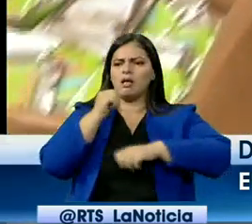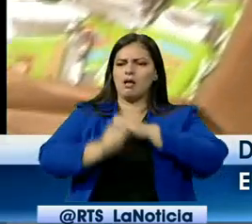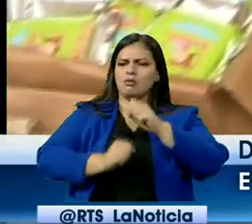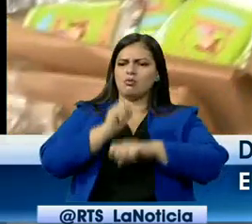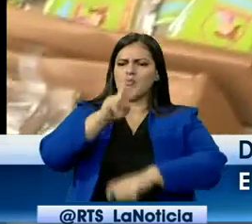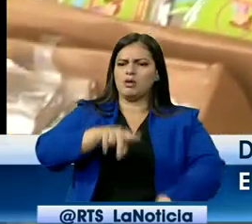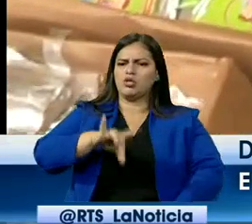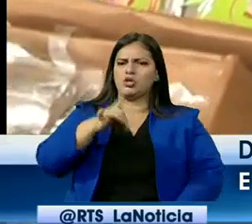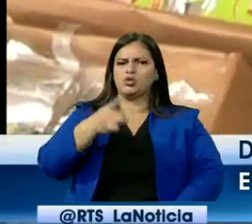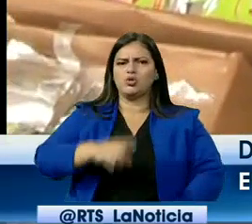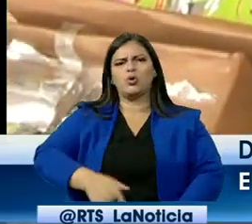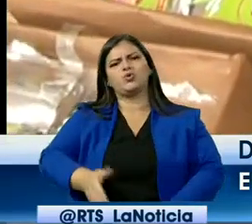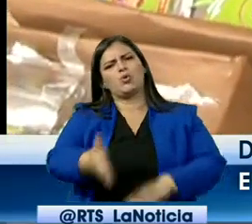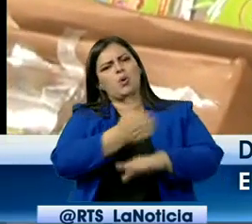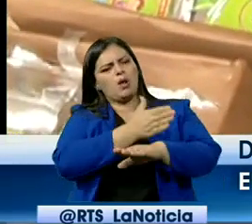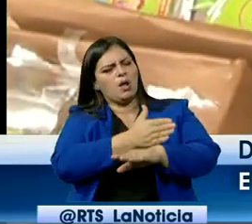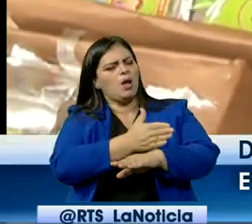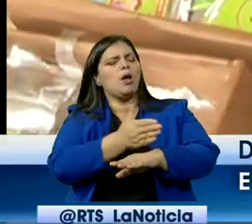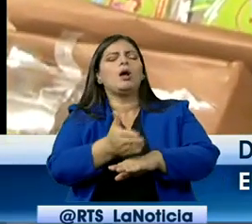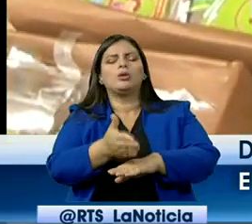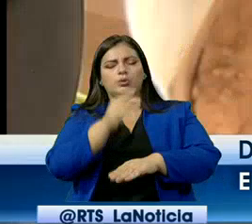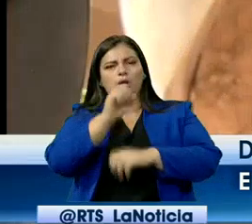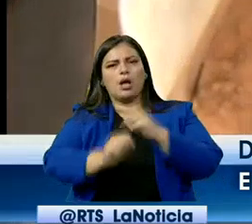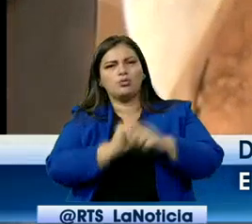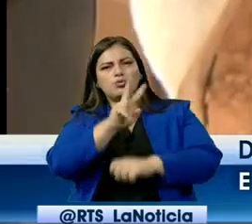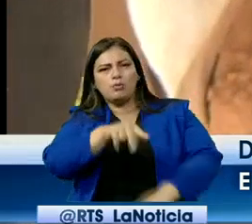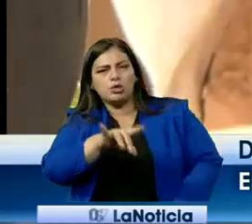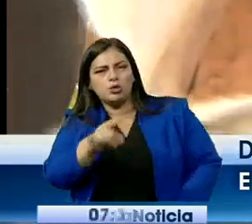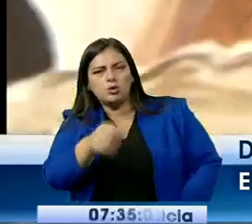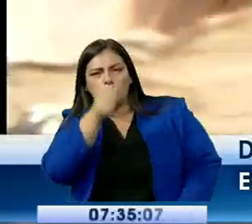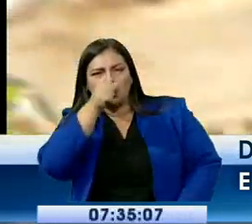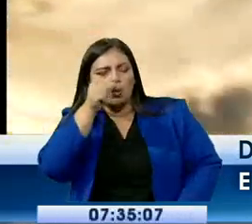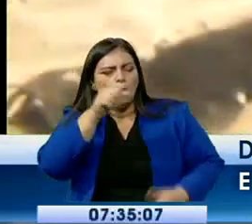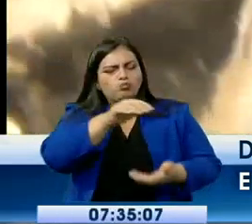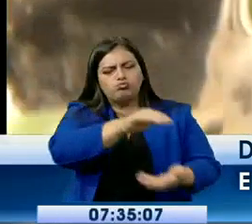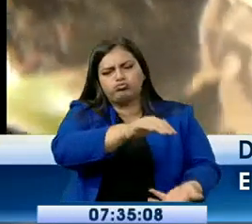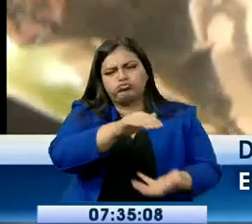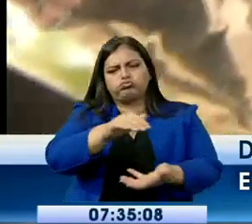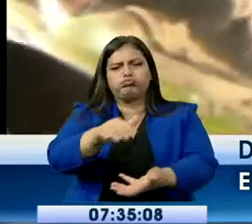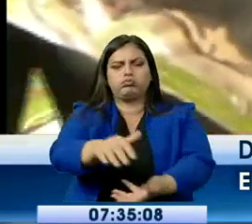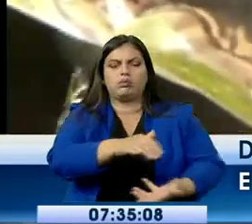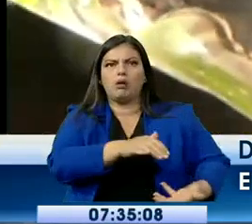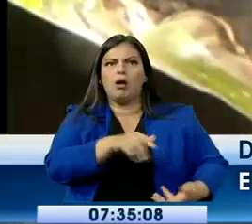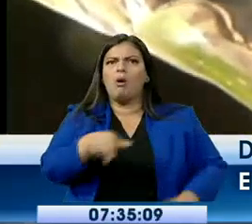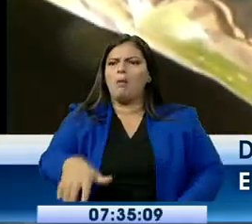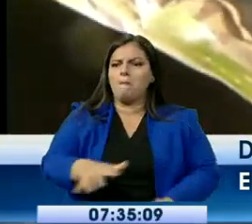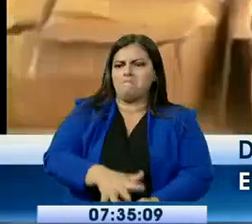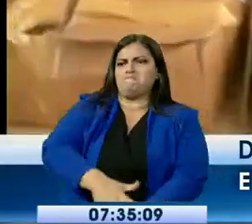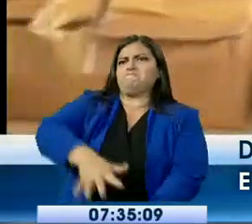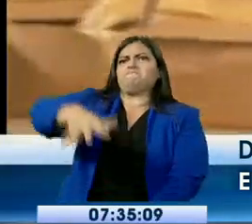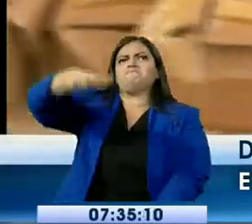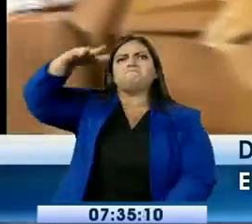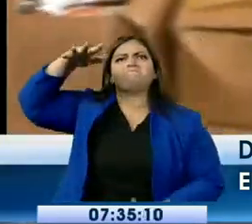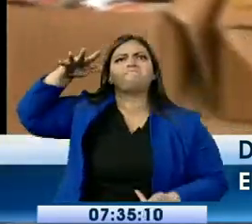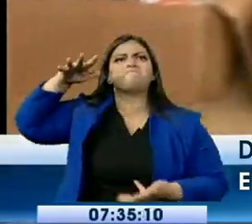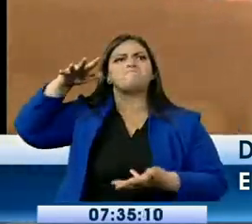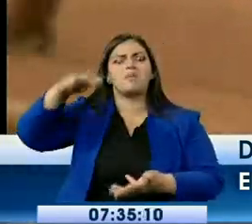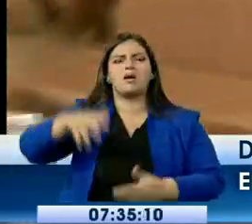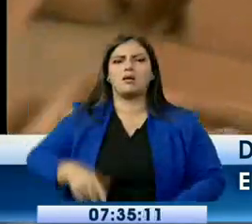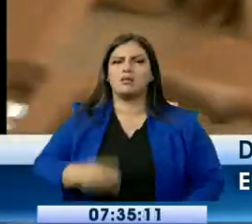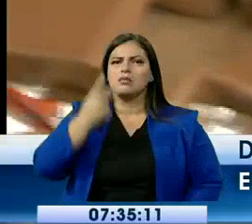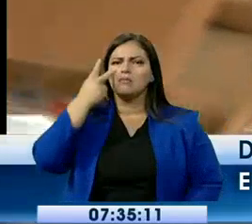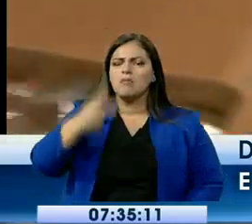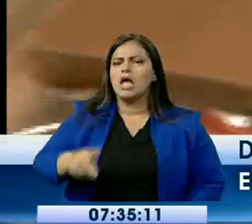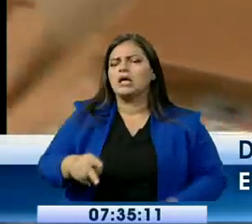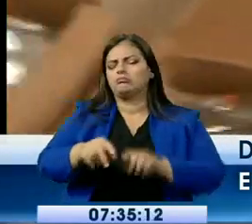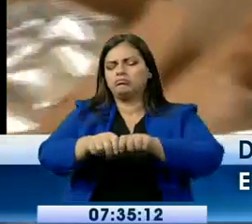se pretendía camuflar clorhidrato de cocaína entre varios sobres de cocoa en polvo, producto que iba a ser exportado